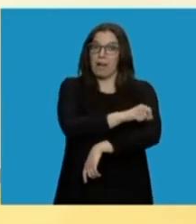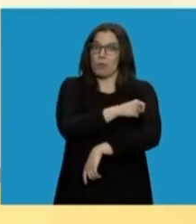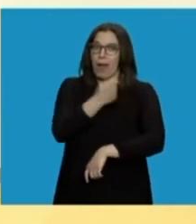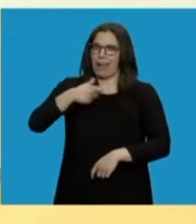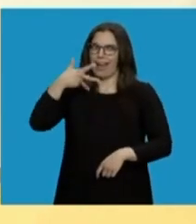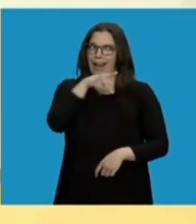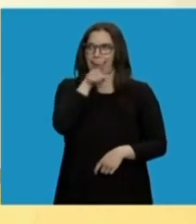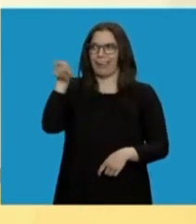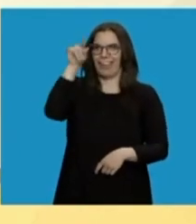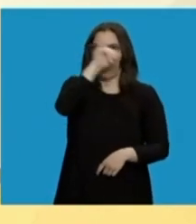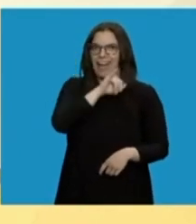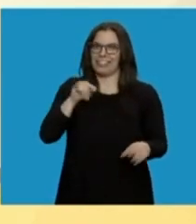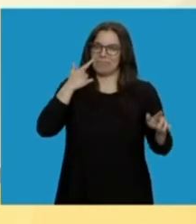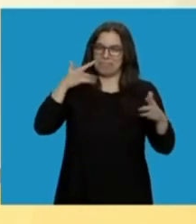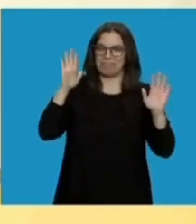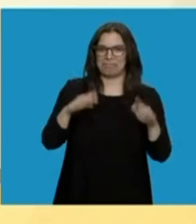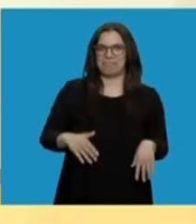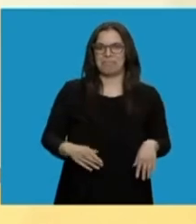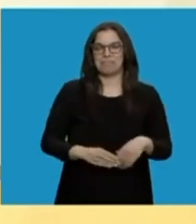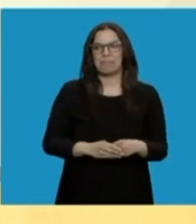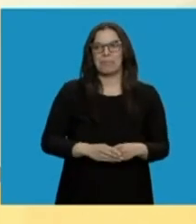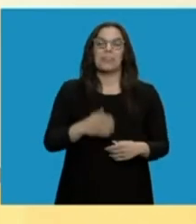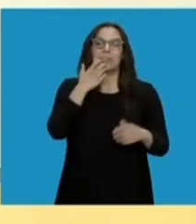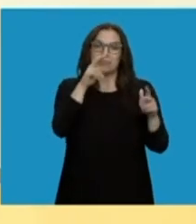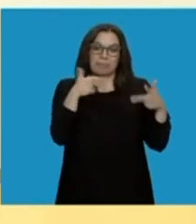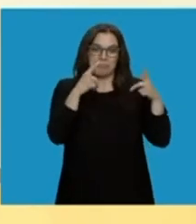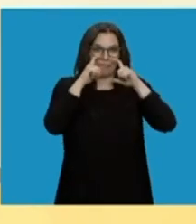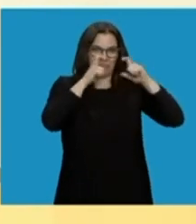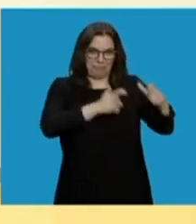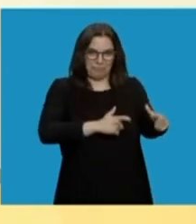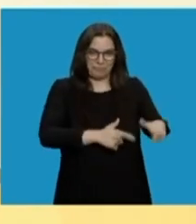¿eh? Pero bueno, pero con vuestro permiso.